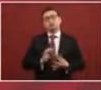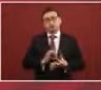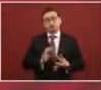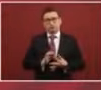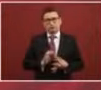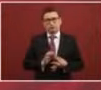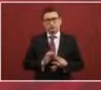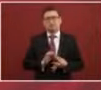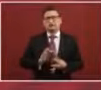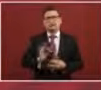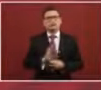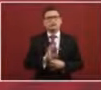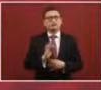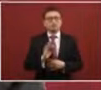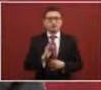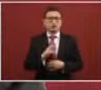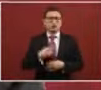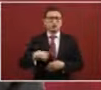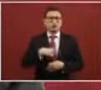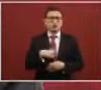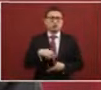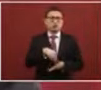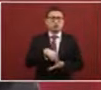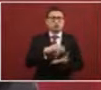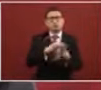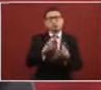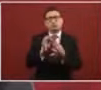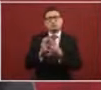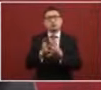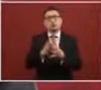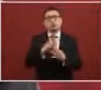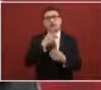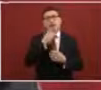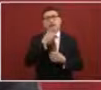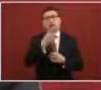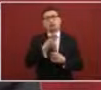la palabra, el término, el concepto transformación,